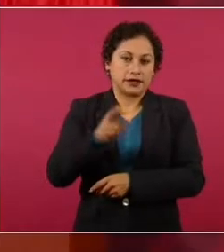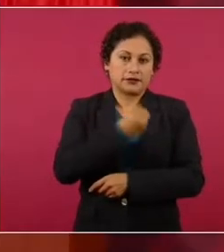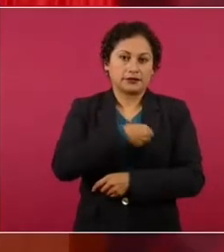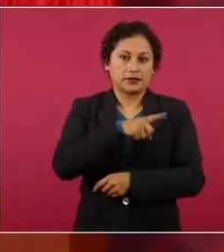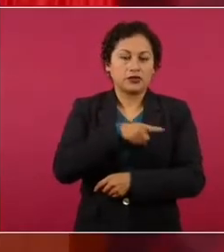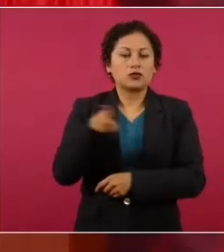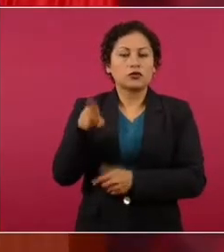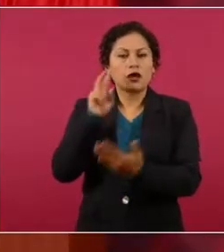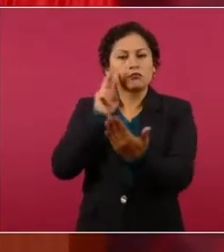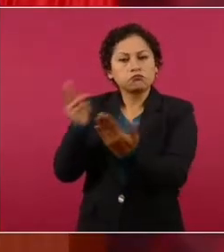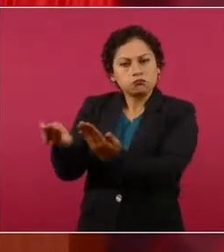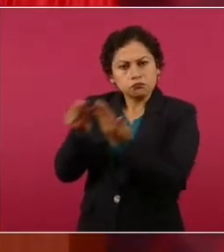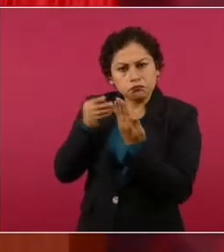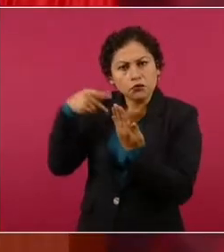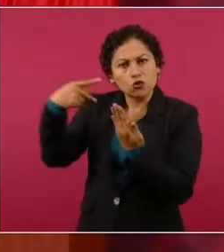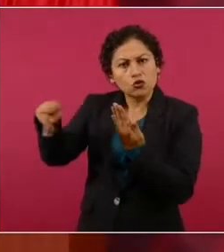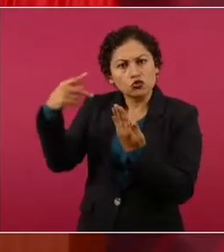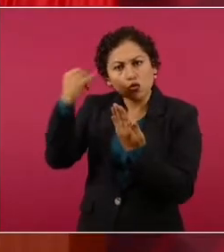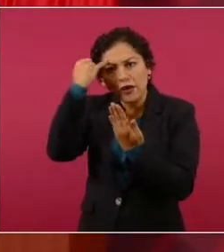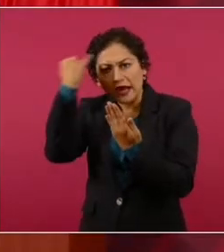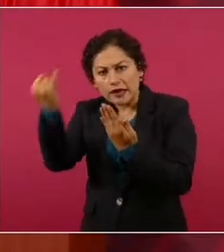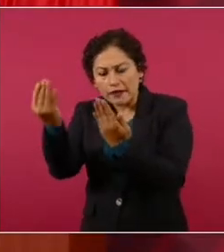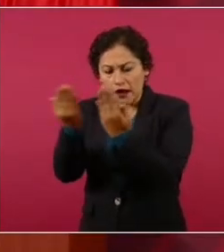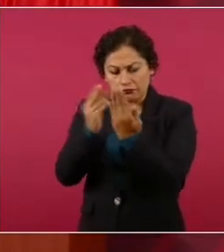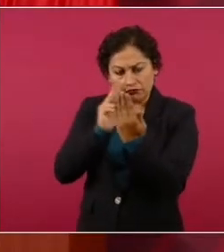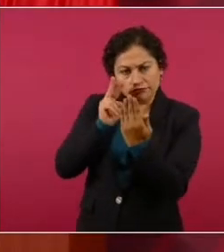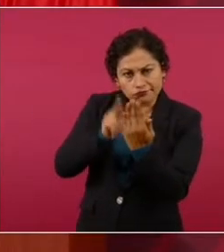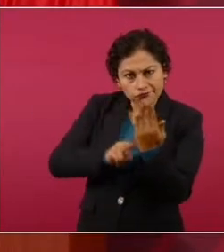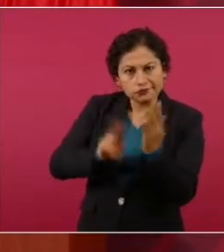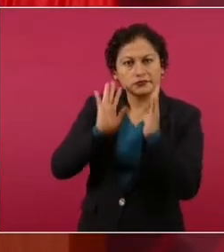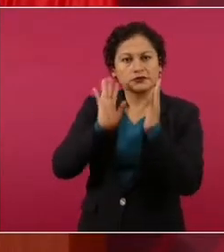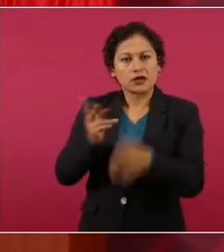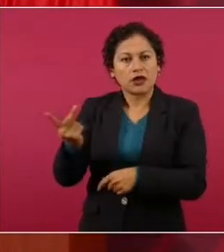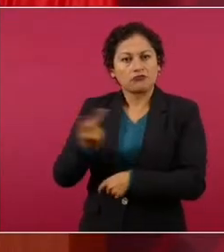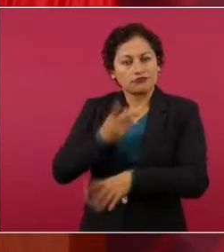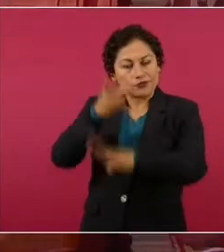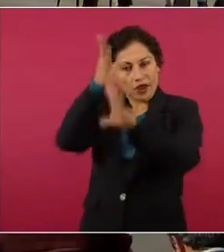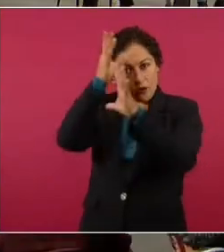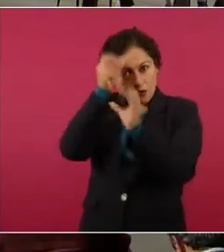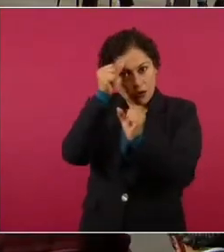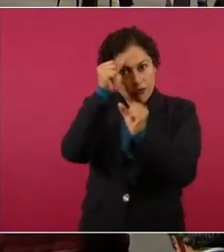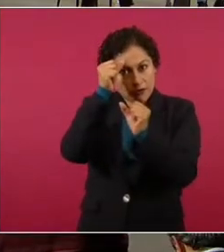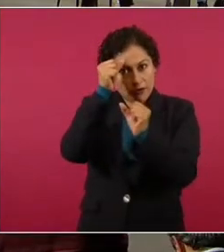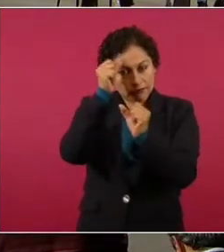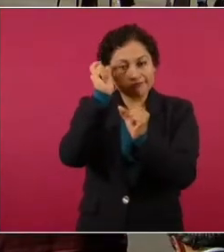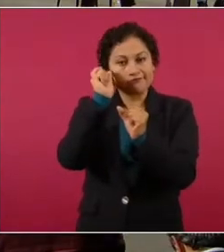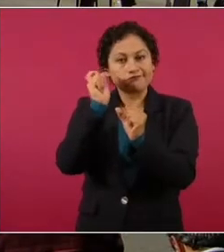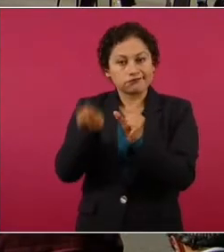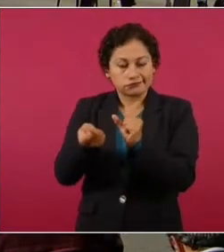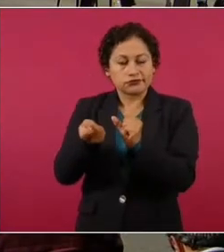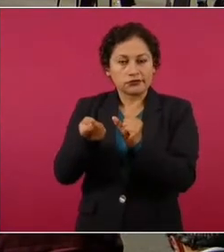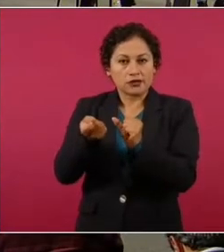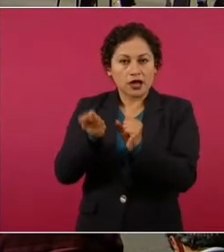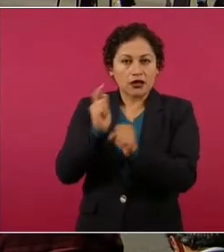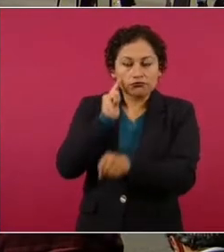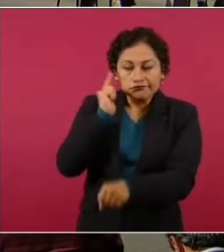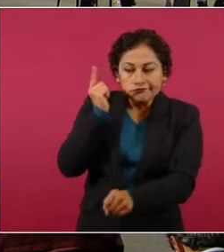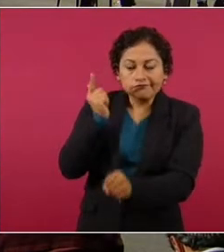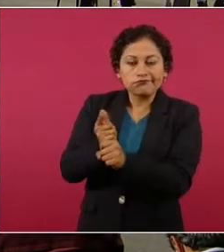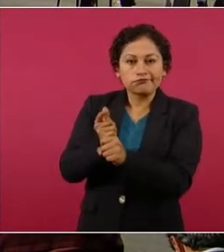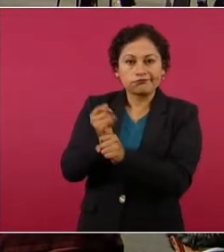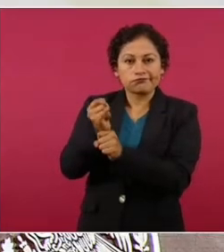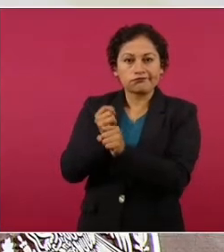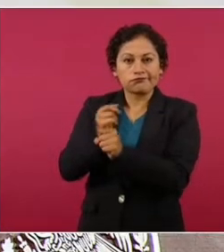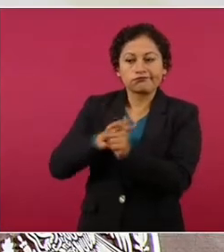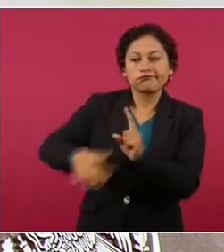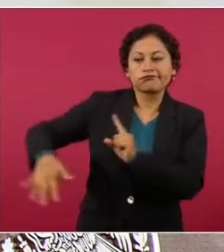que ellos ya tienen contemplado y acordamos que el levantamiento diagnóstico